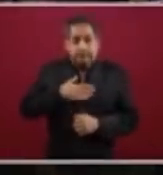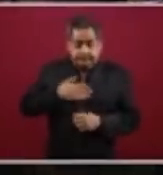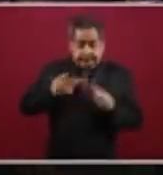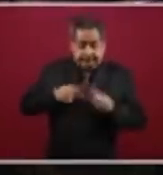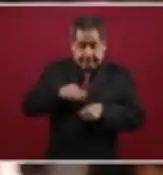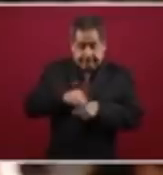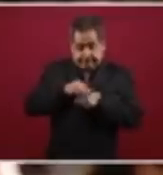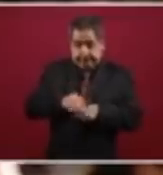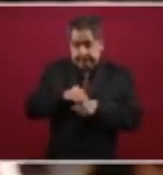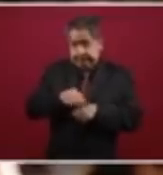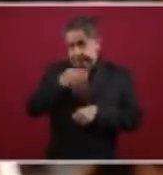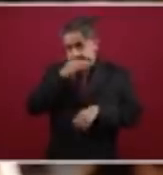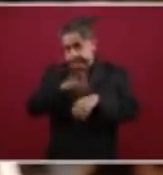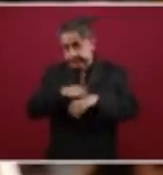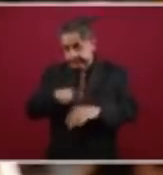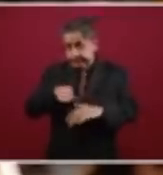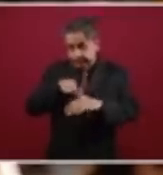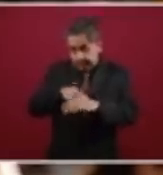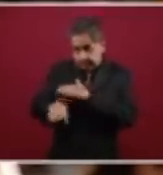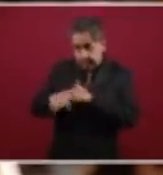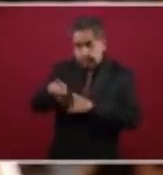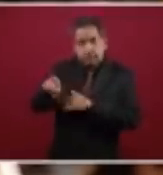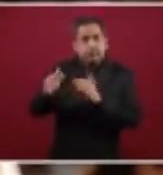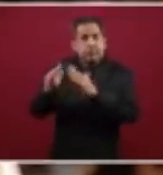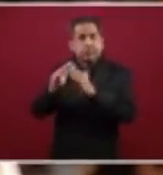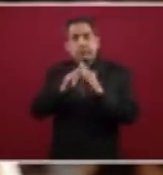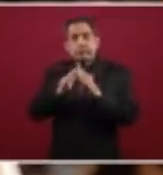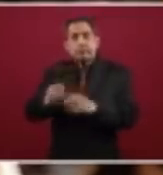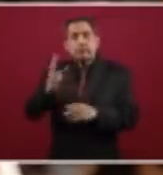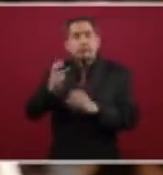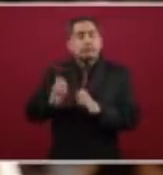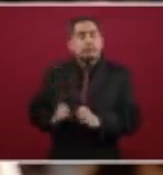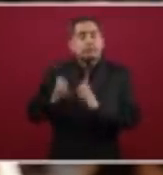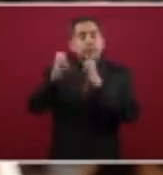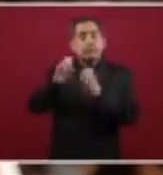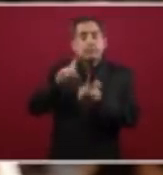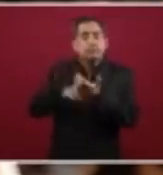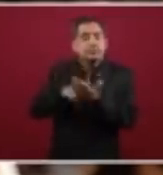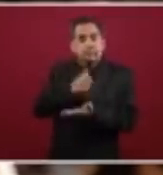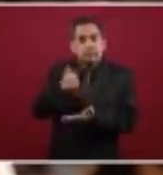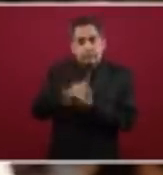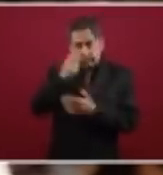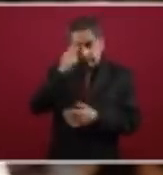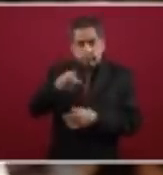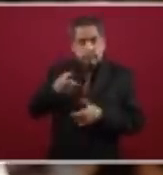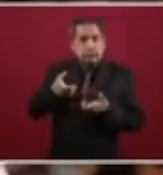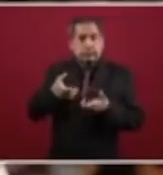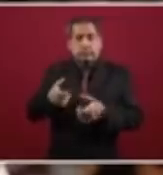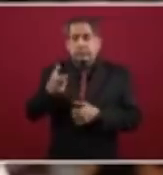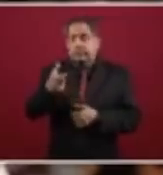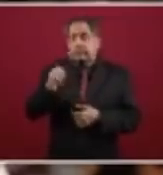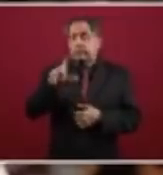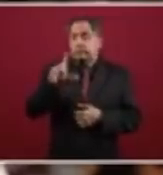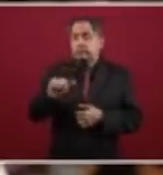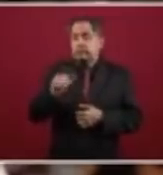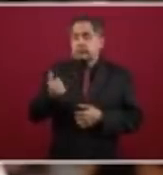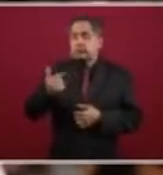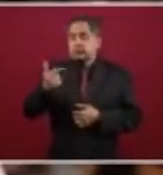personal, jefa de gobierno, al caso de habitantes de 3 edificios de aquí de la Ciudad de México, en Xola y Galicia,